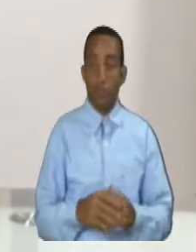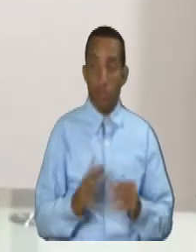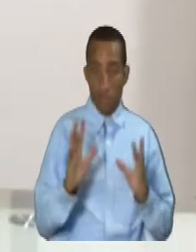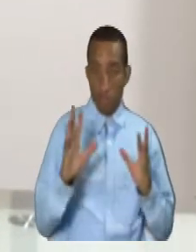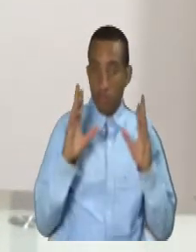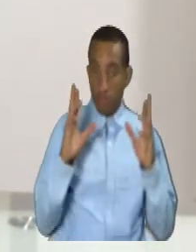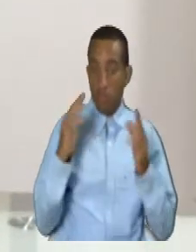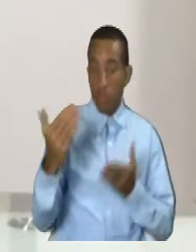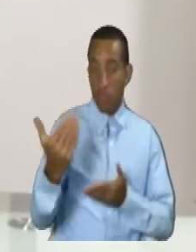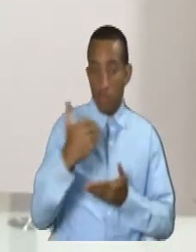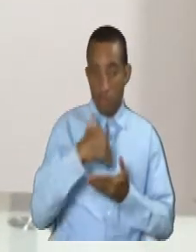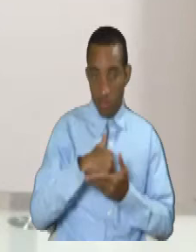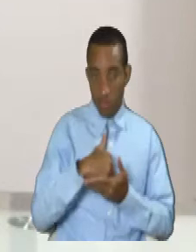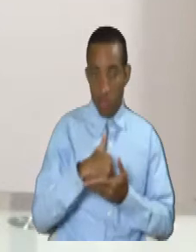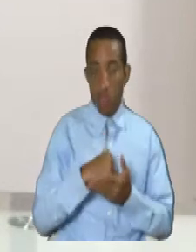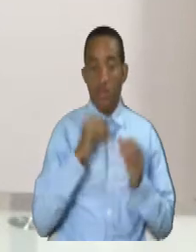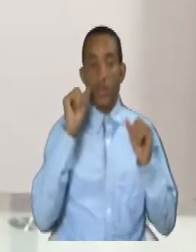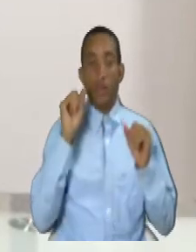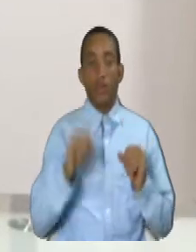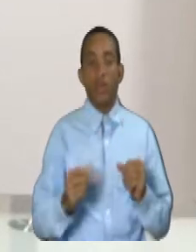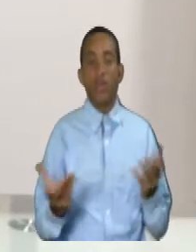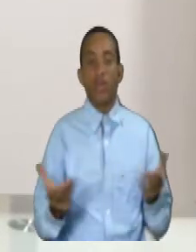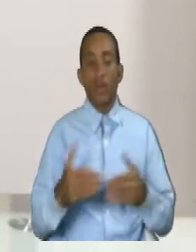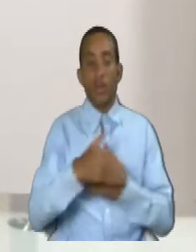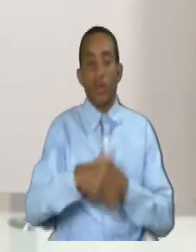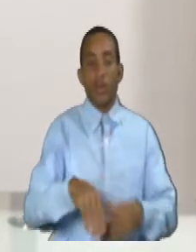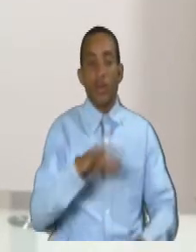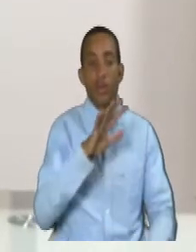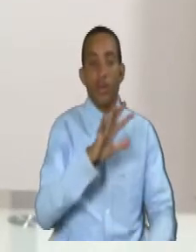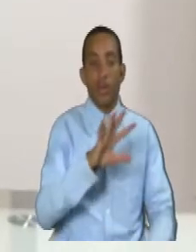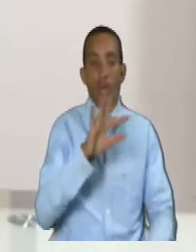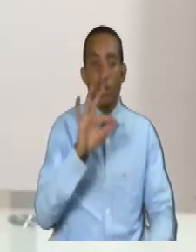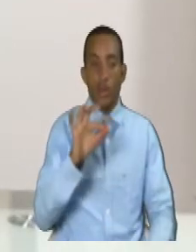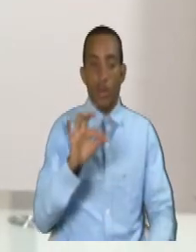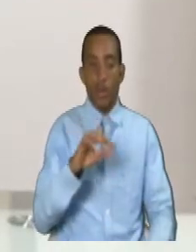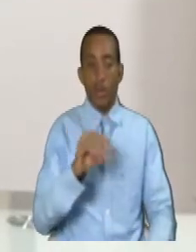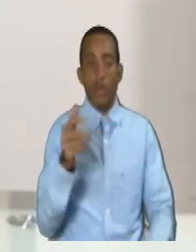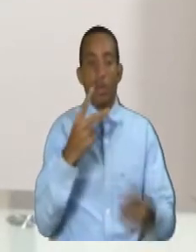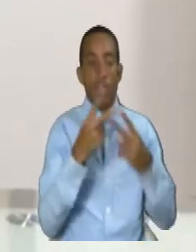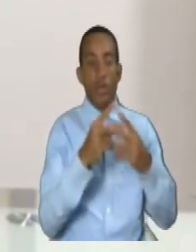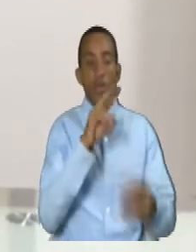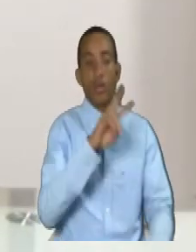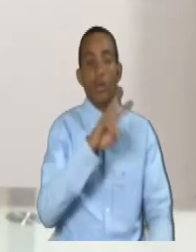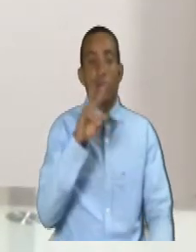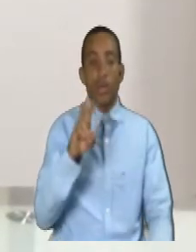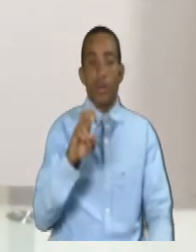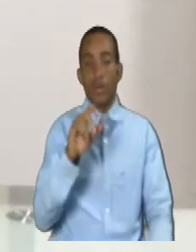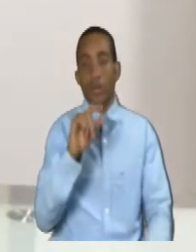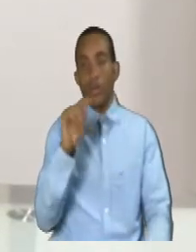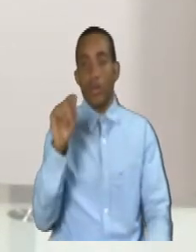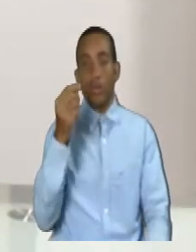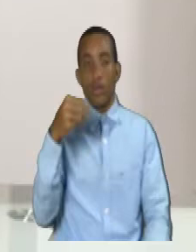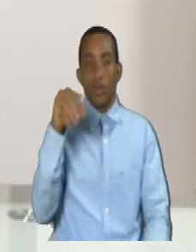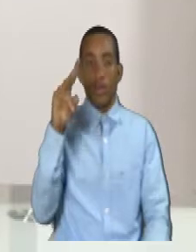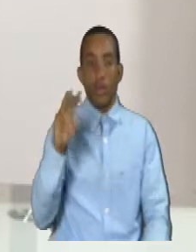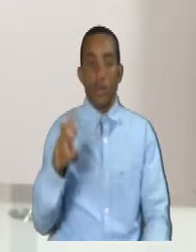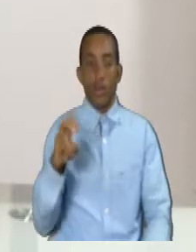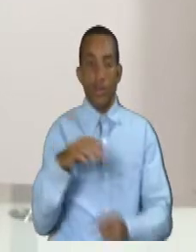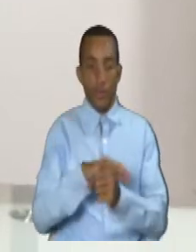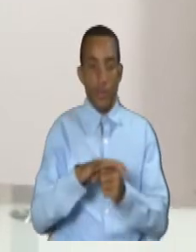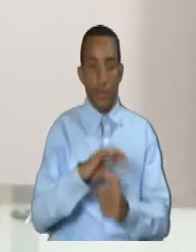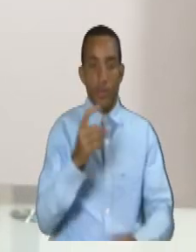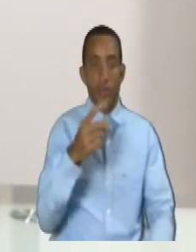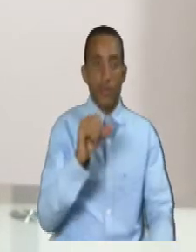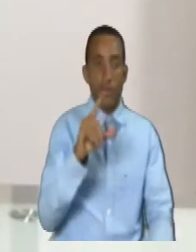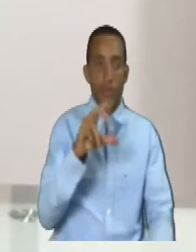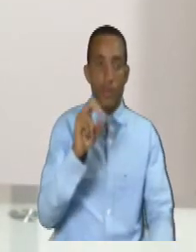en Cardio Fitness IPS, en la calle 58, número 2717, en Barrio Canal, para poderlos atender con mucho